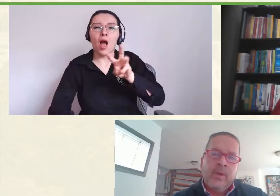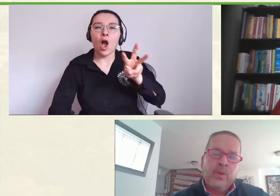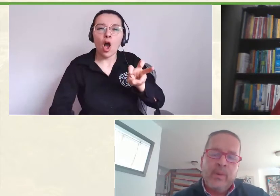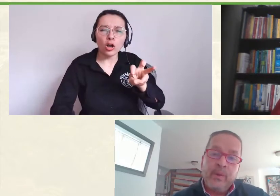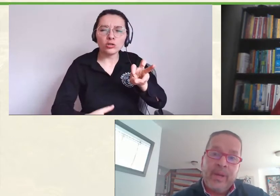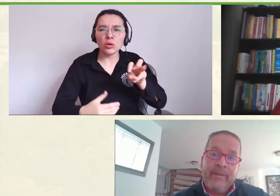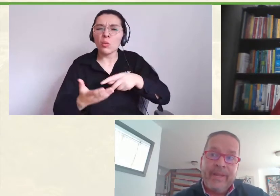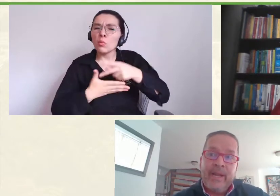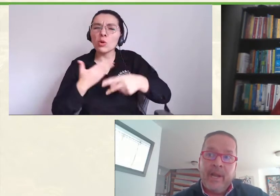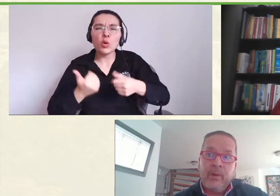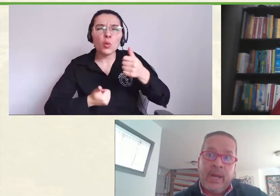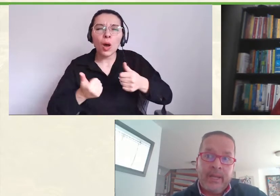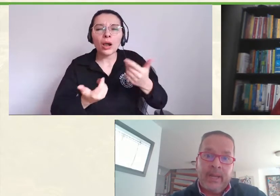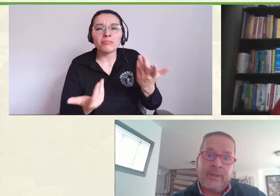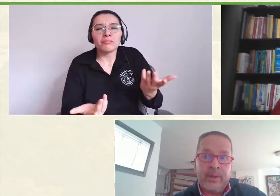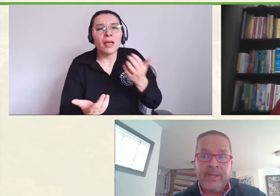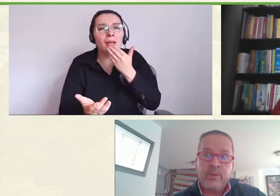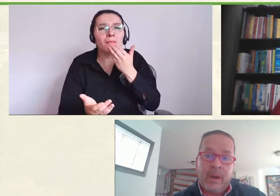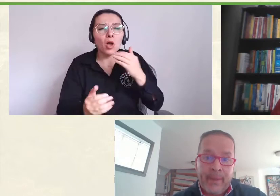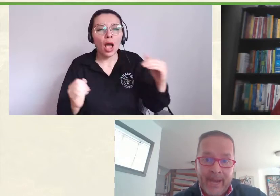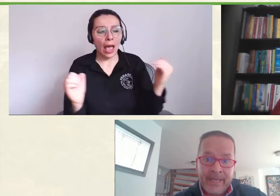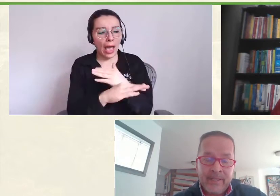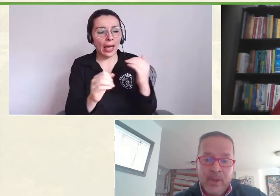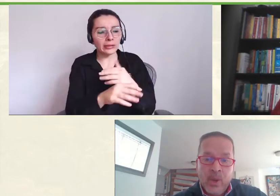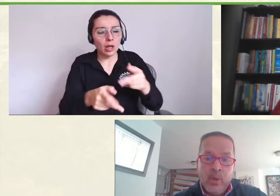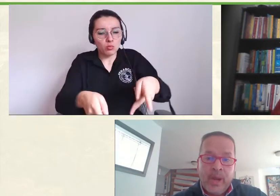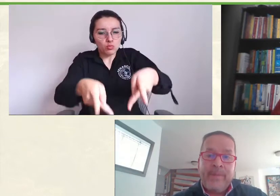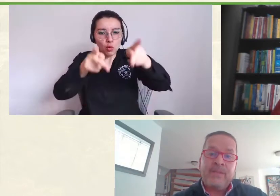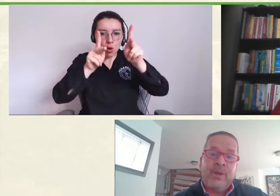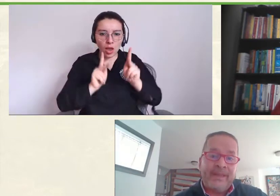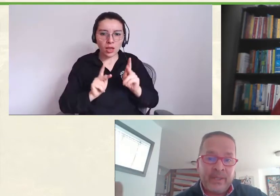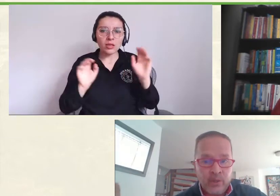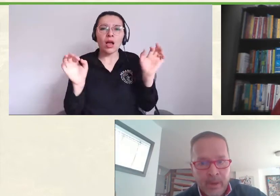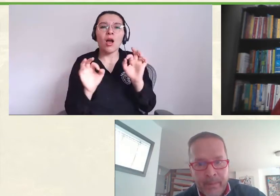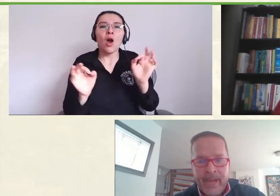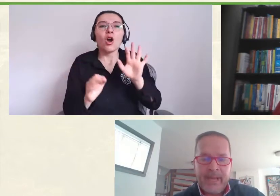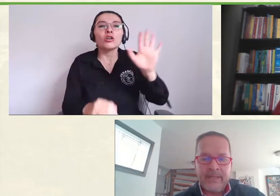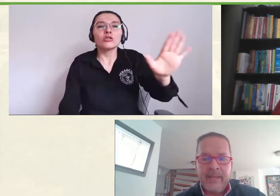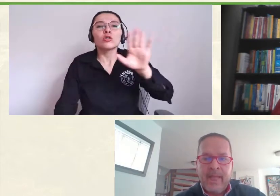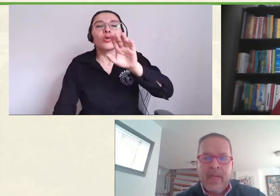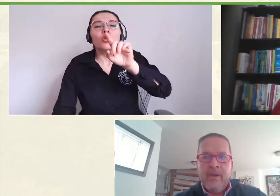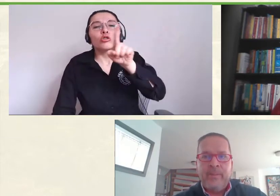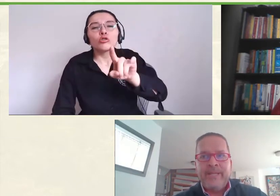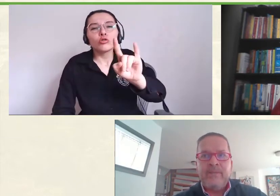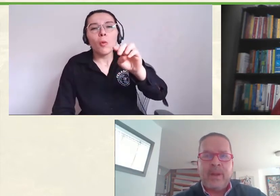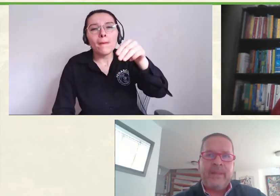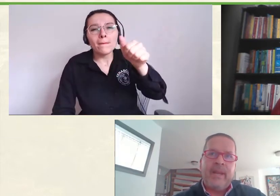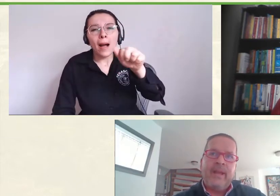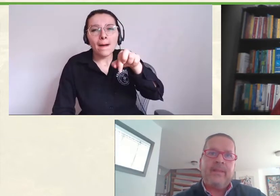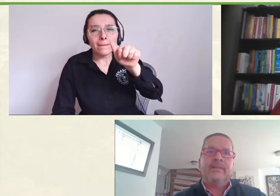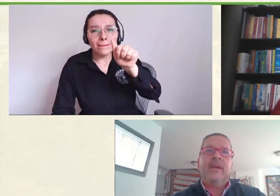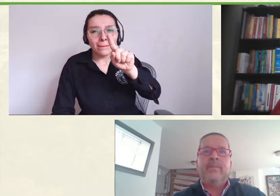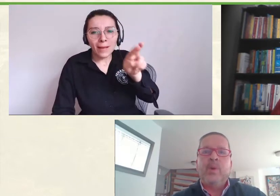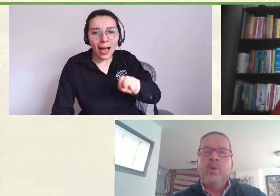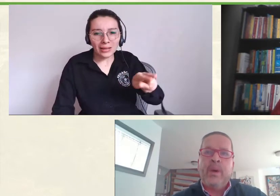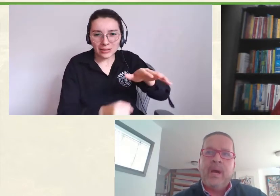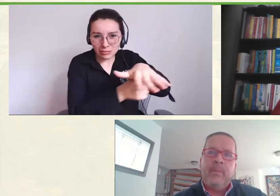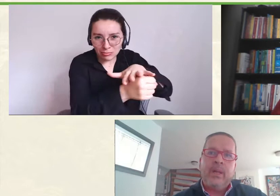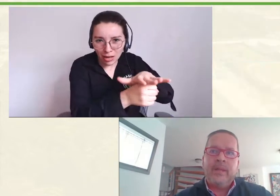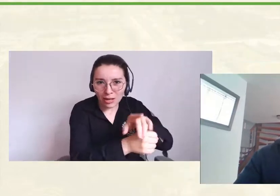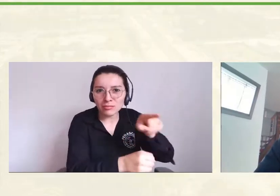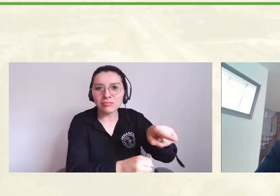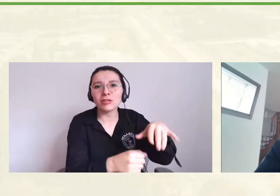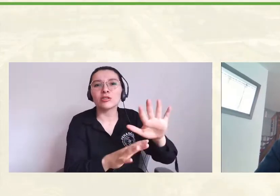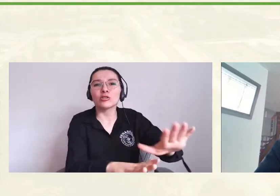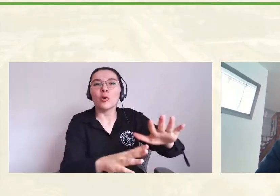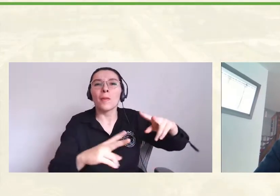peatonales, tuvimos una vía en la ruralidad en la zona de Sumapaz, una plazoleta en Sumapaz. Principalmente la gente está preocupada por